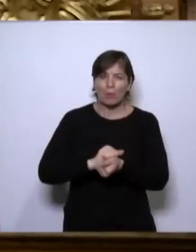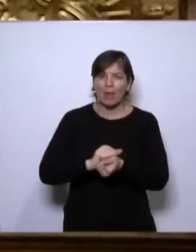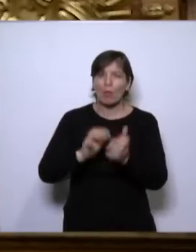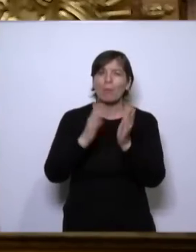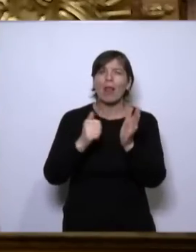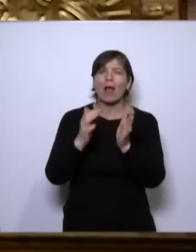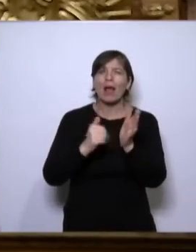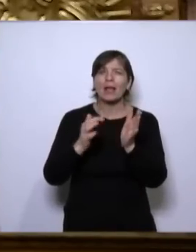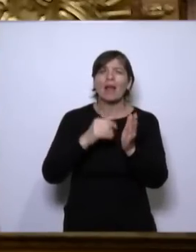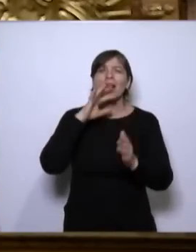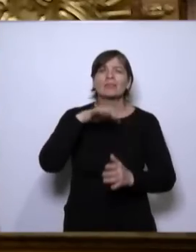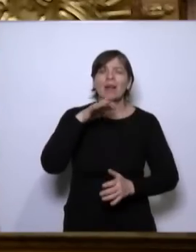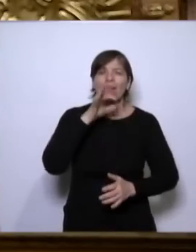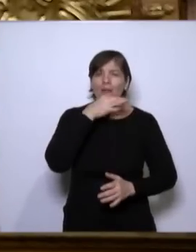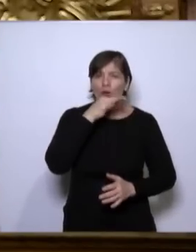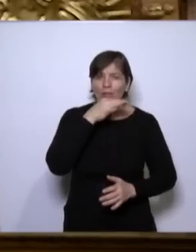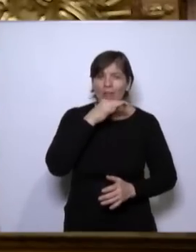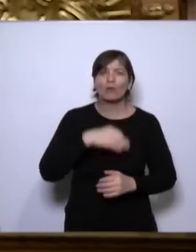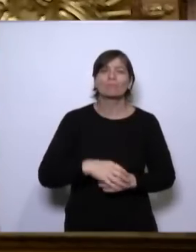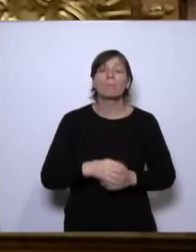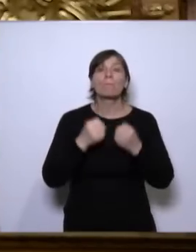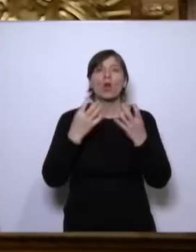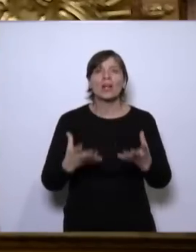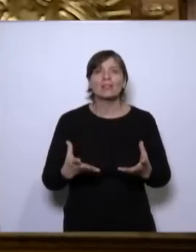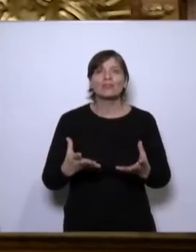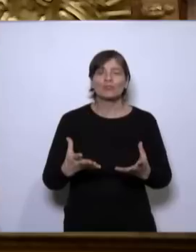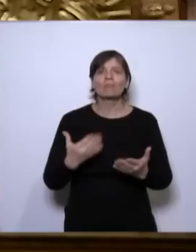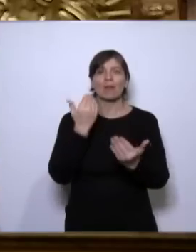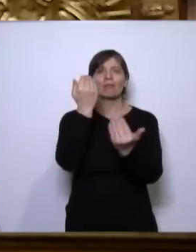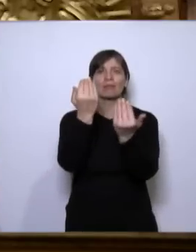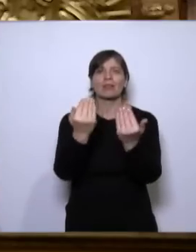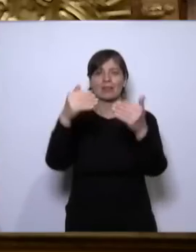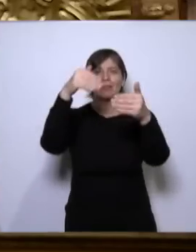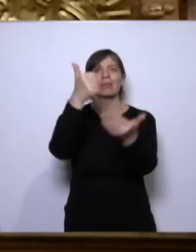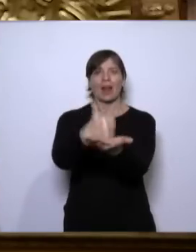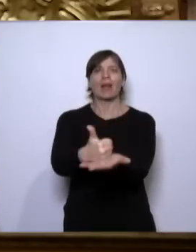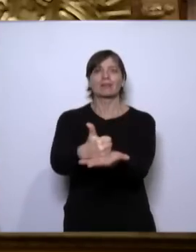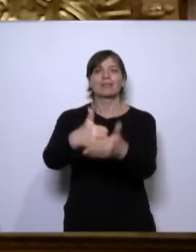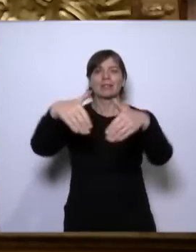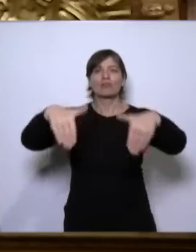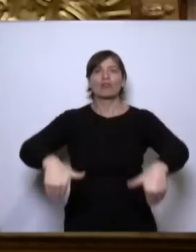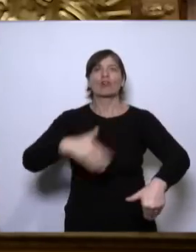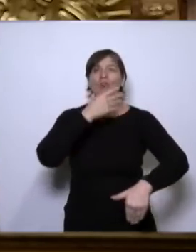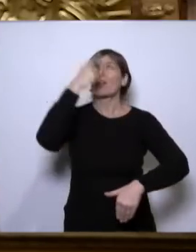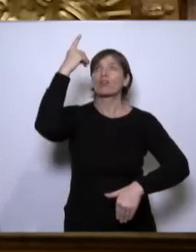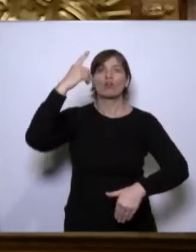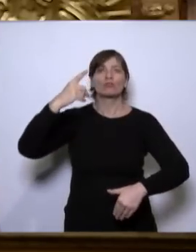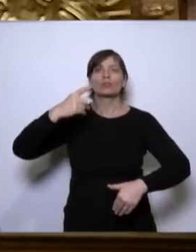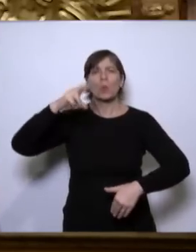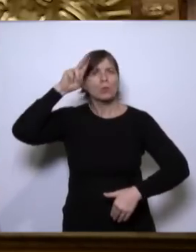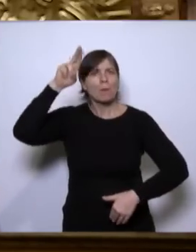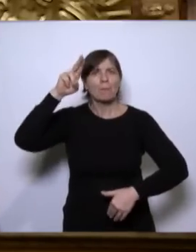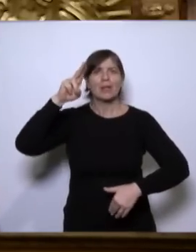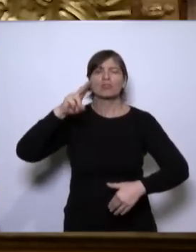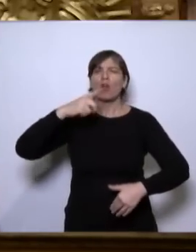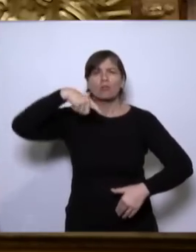han blanqueado en la sangre del Cordero. Por eso están delante del trono de Dios y le rinden culto día y noche